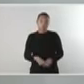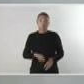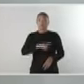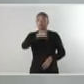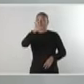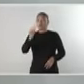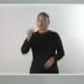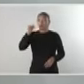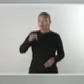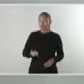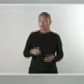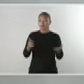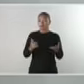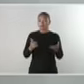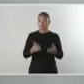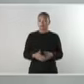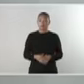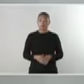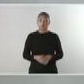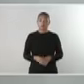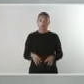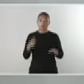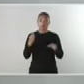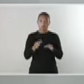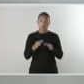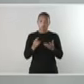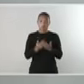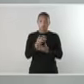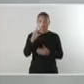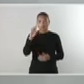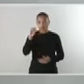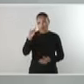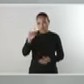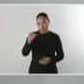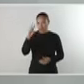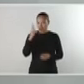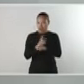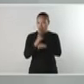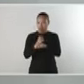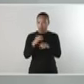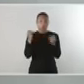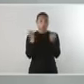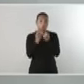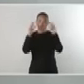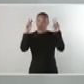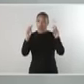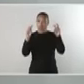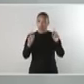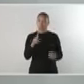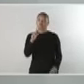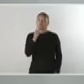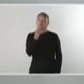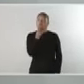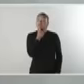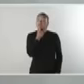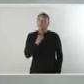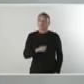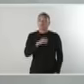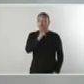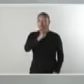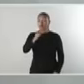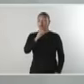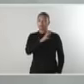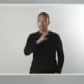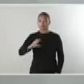ahora a una segunda ronda dentro del mismo tema es un minuto este minuto los candidatos